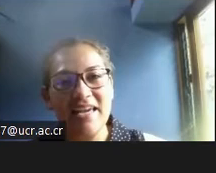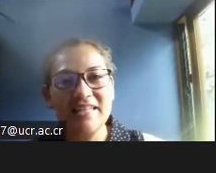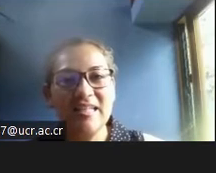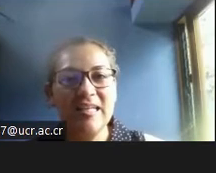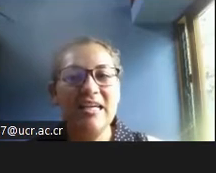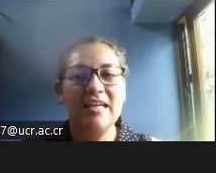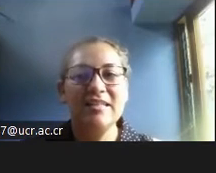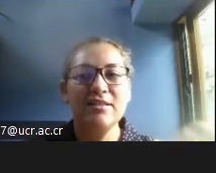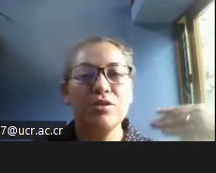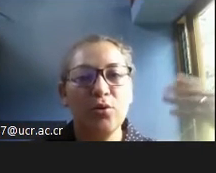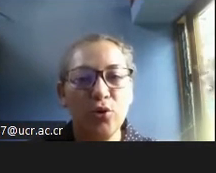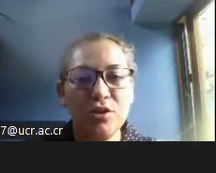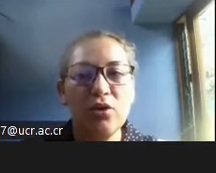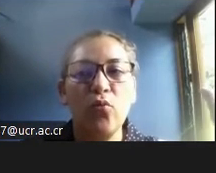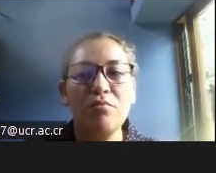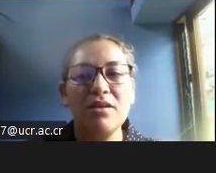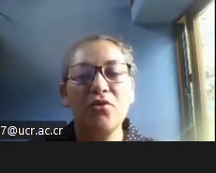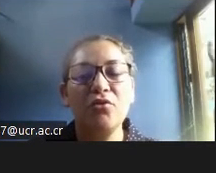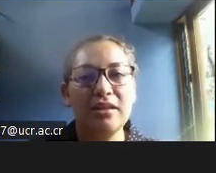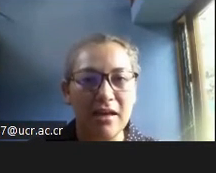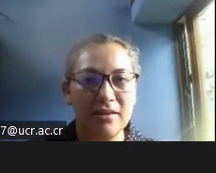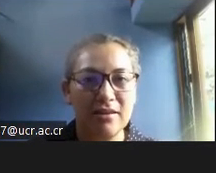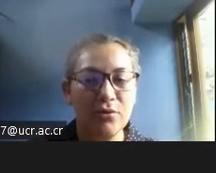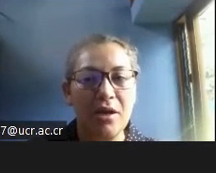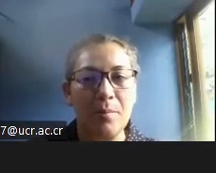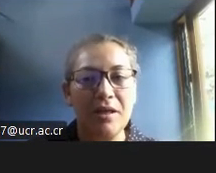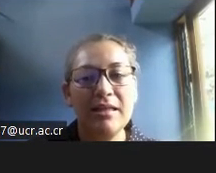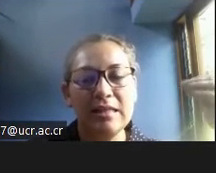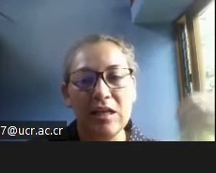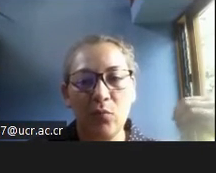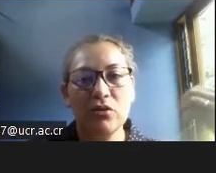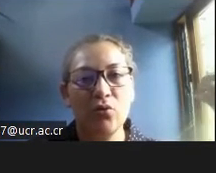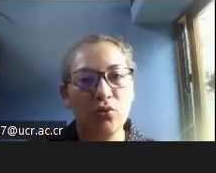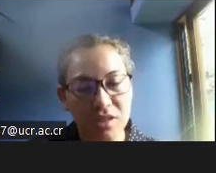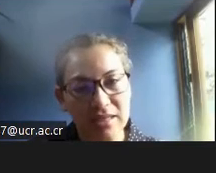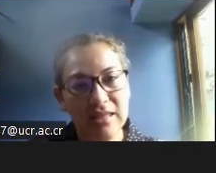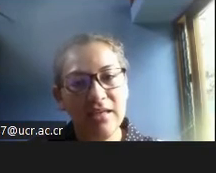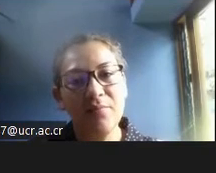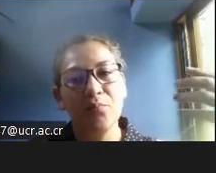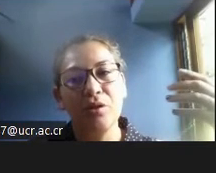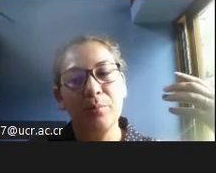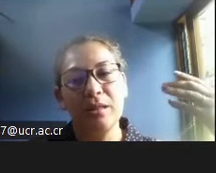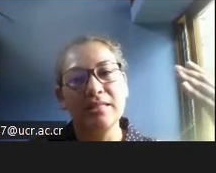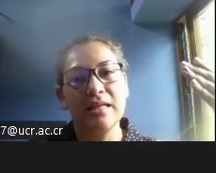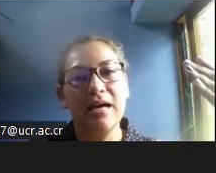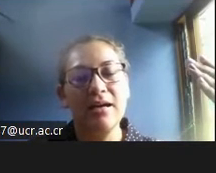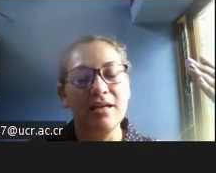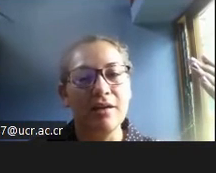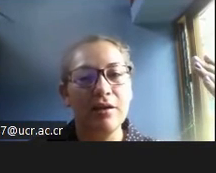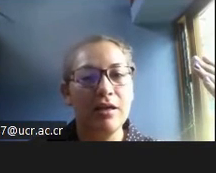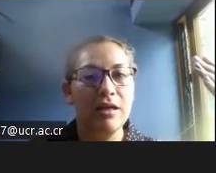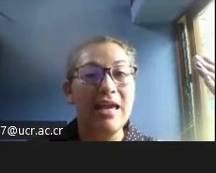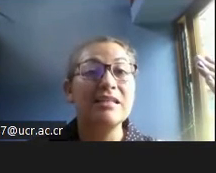Sí, este es lo que se conoce como un video didáctico, ¿verdad? Tenemos a un docente que está